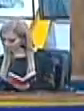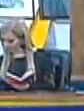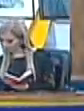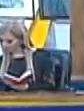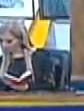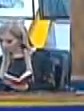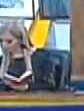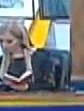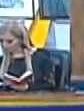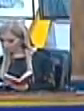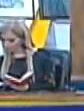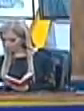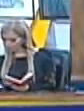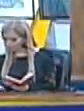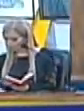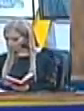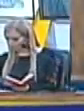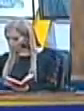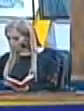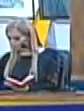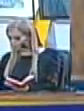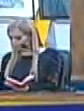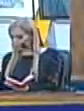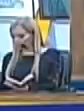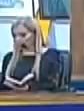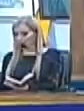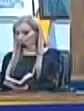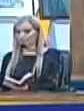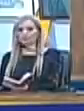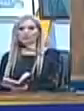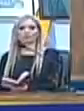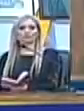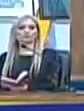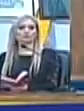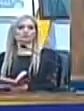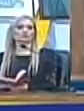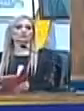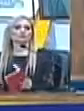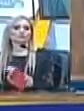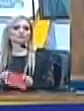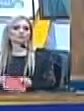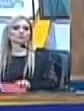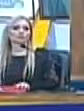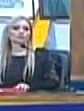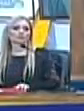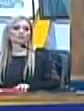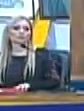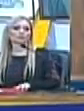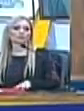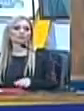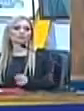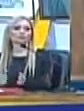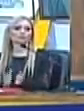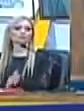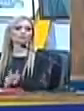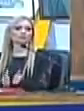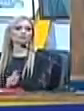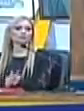para entonces uso de el derecho de palabra para dirigirse al país justamente